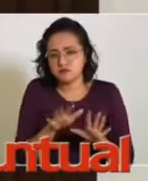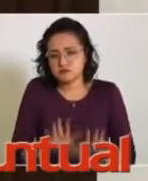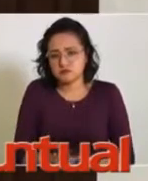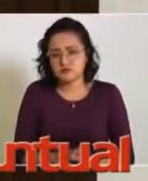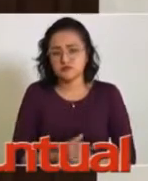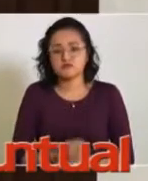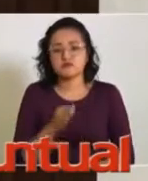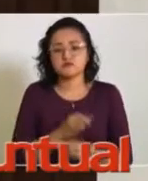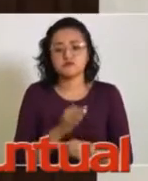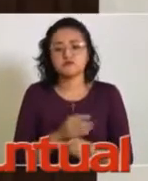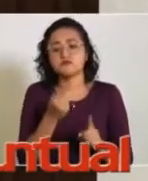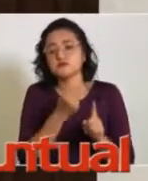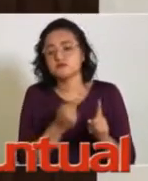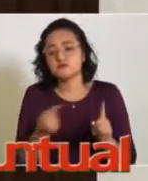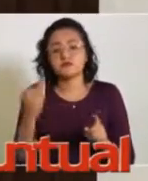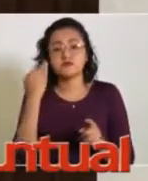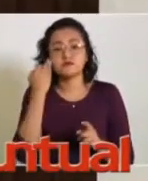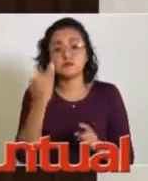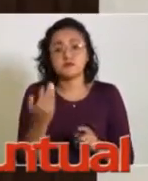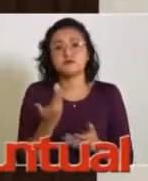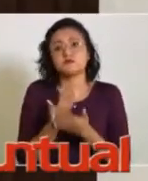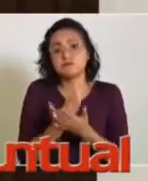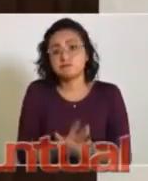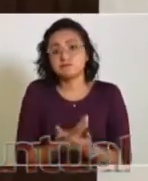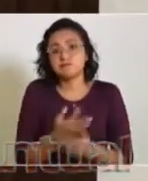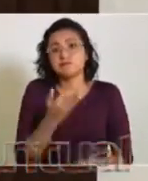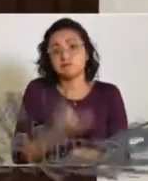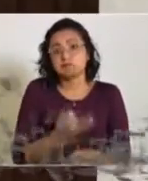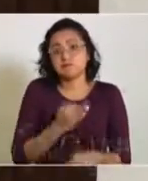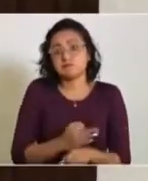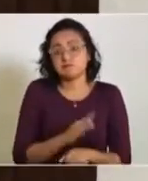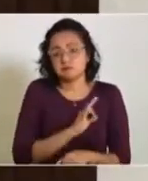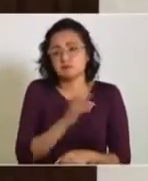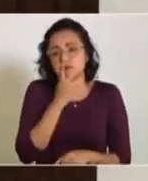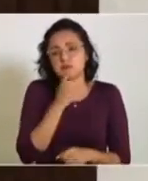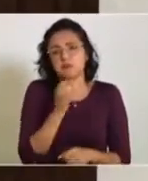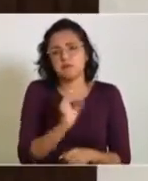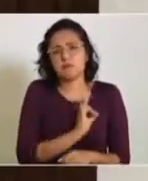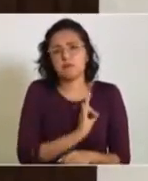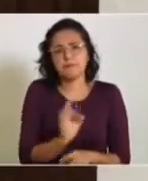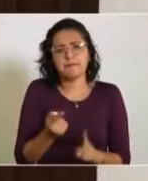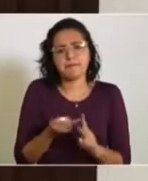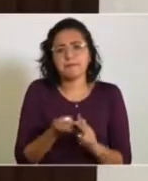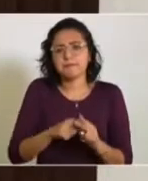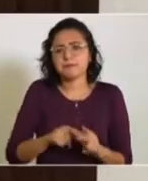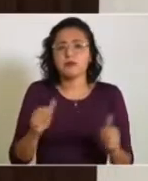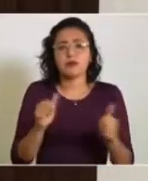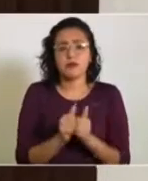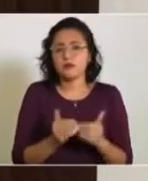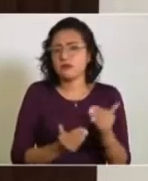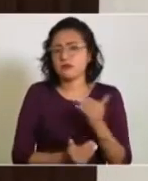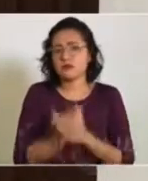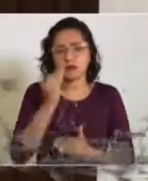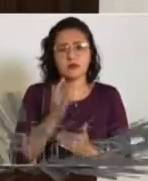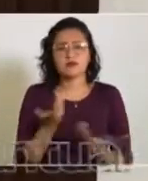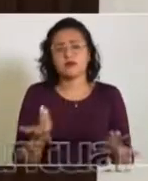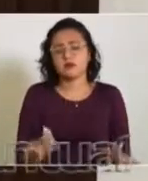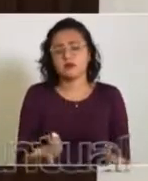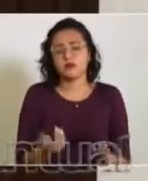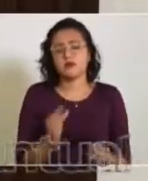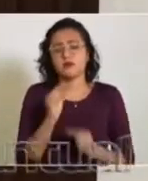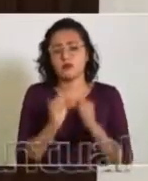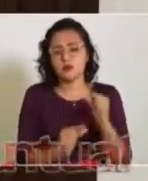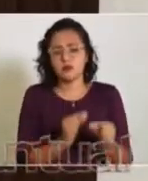sido un largo tiempo de espera, pero hoy podemos decir que las condiciones están dadas para iniciar con un proceso de recuperación resiliente